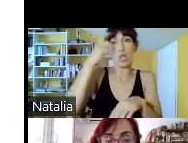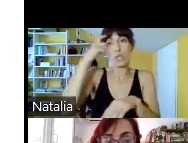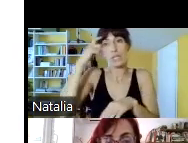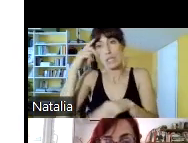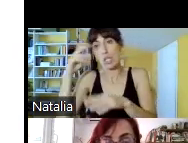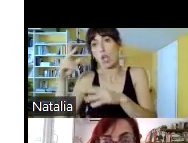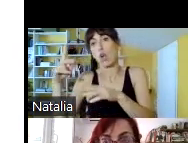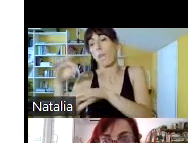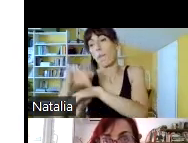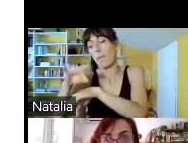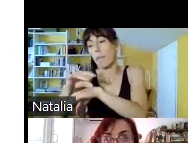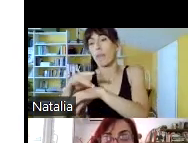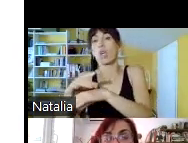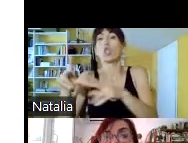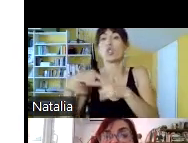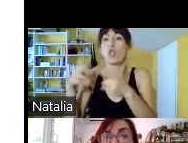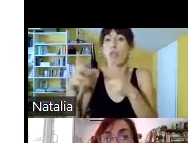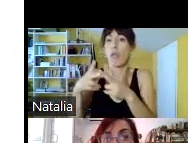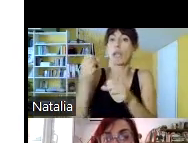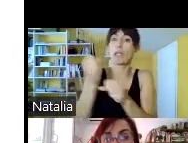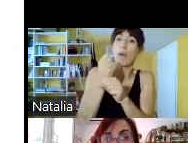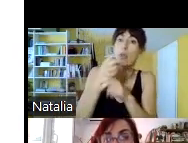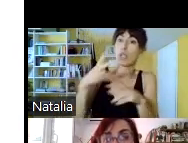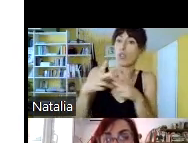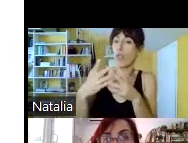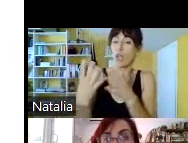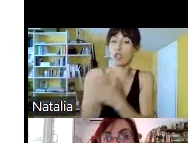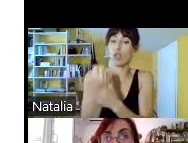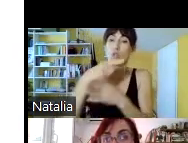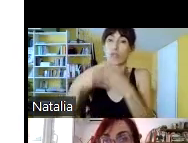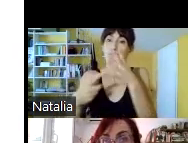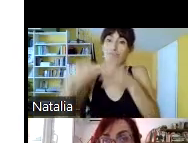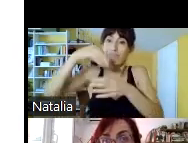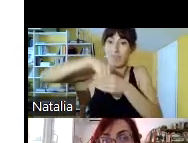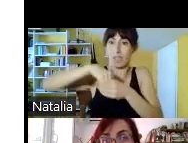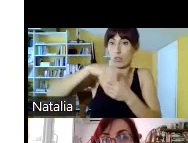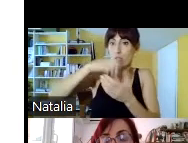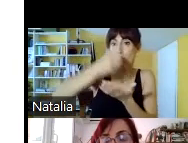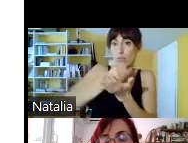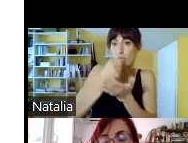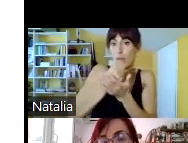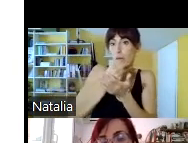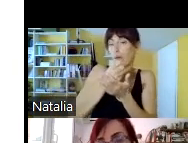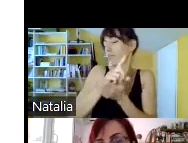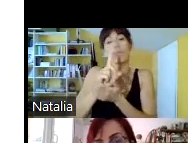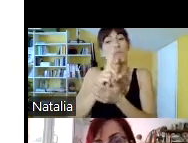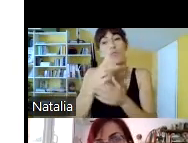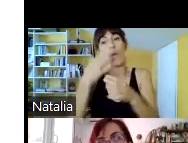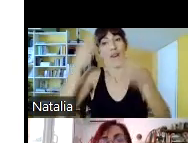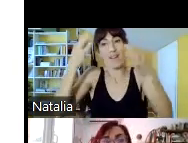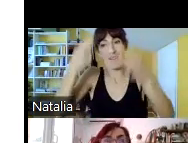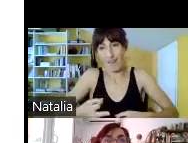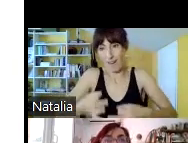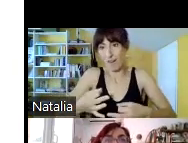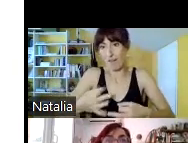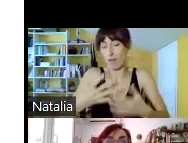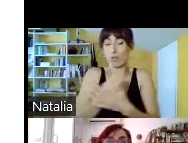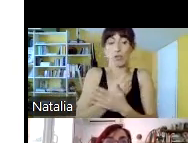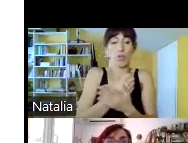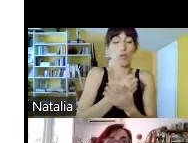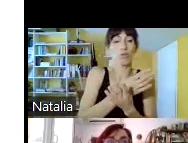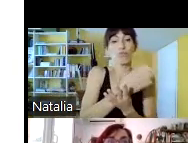mundo trabaja en el centro de salud, sino que es un trabajo real de todos los profesionales donde se trascienden un poco esos